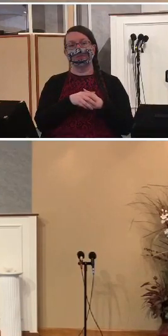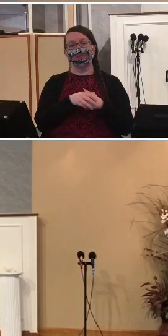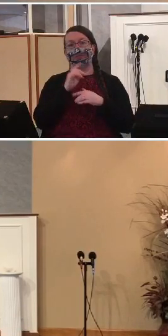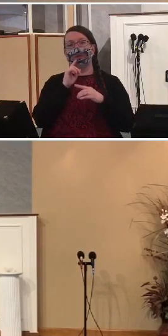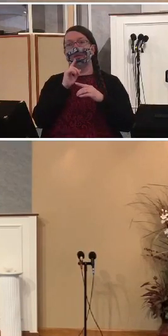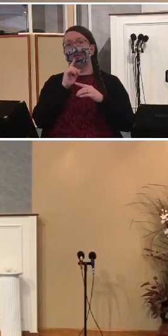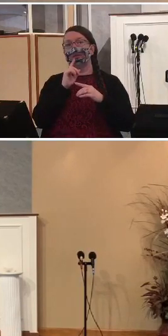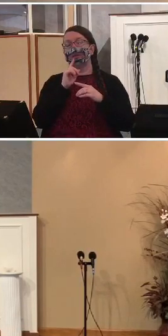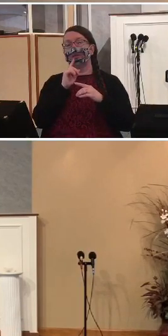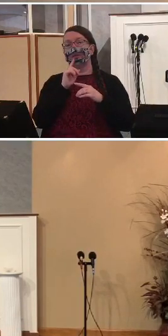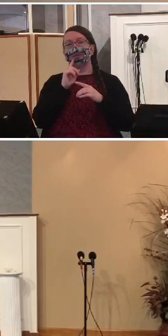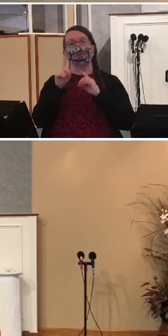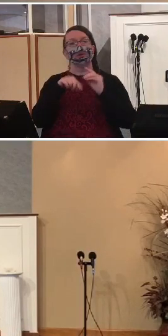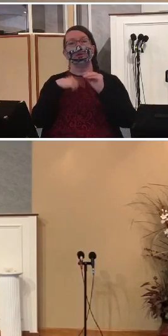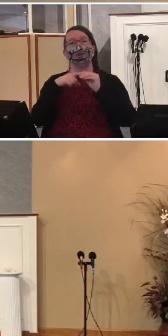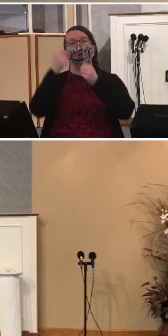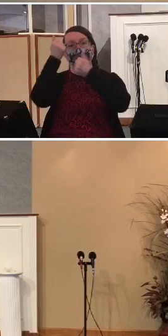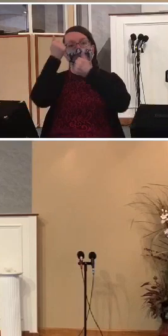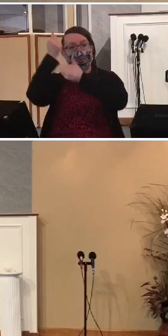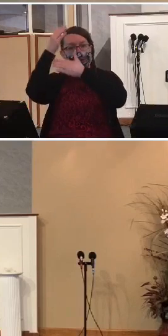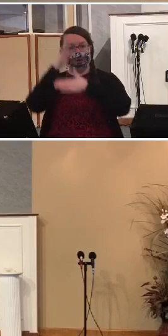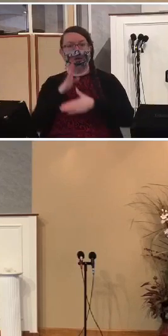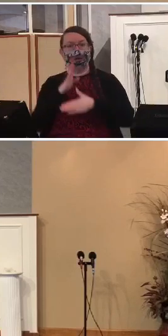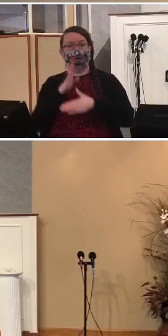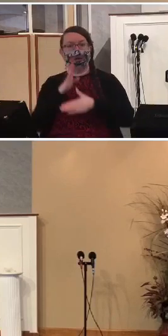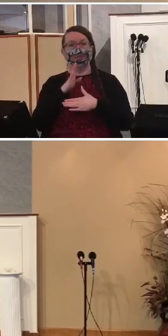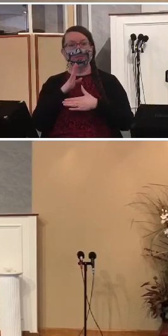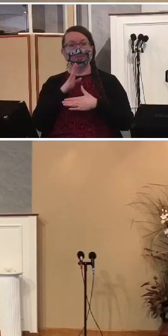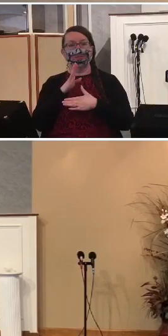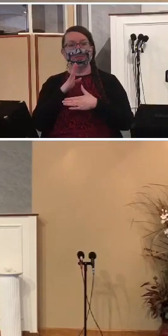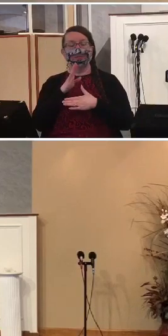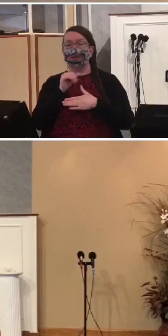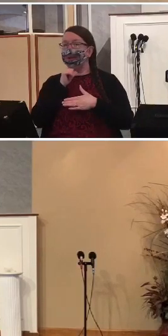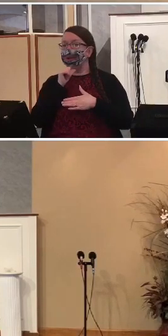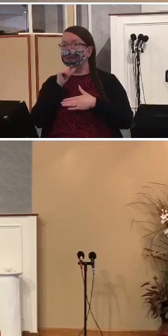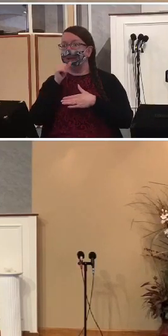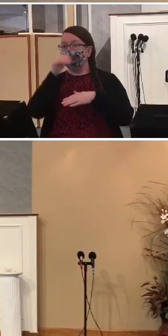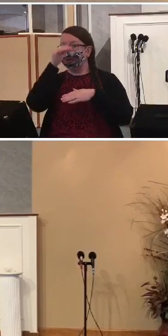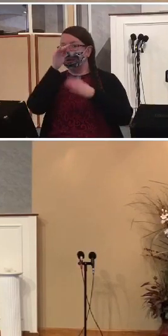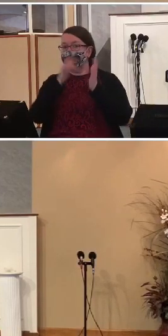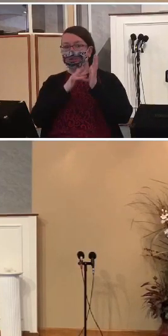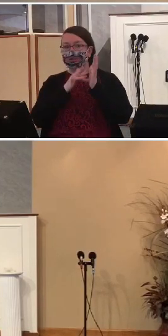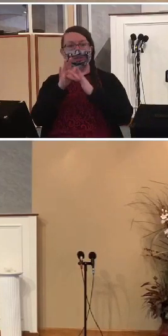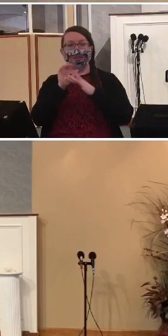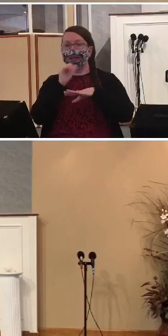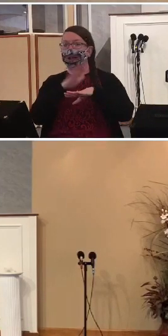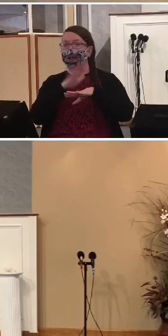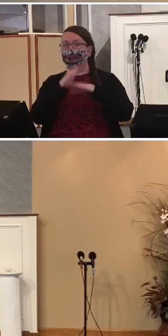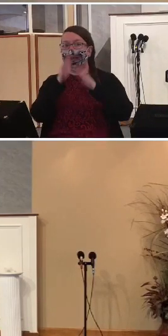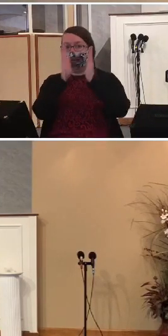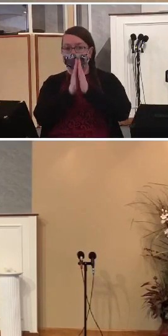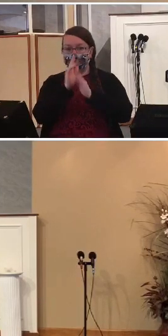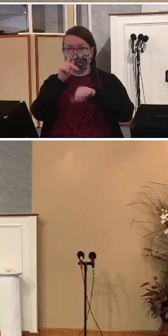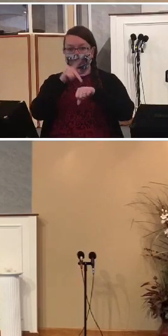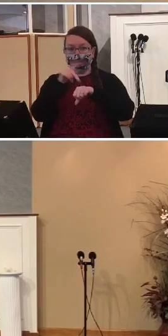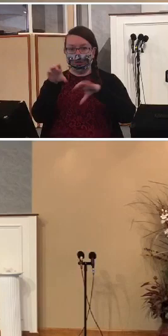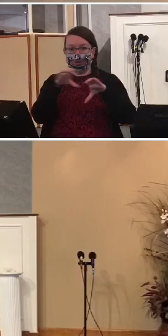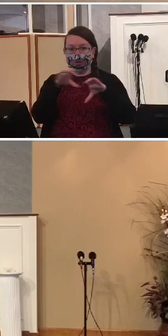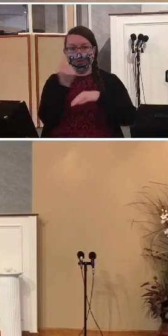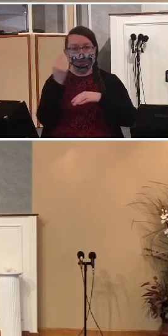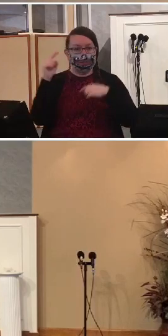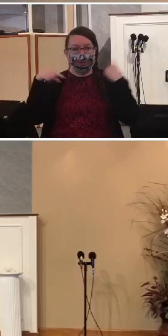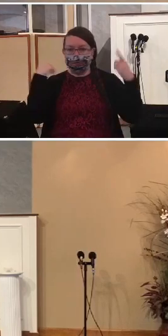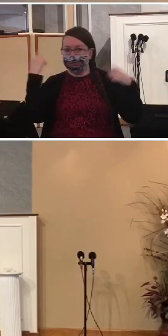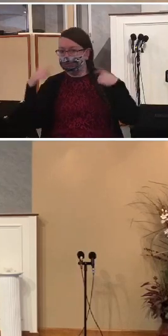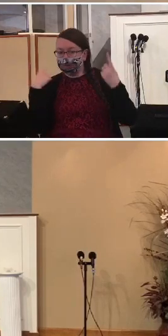Haz lo que Él te está pidiendo. No le pidió a Pedro que haga nada extravagante. Ni siquiera